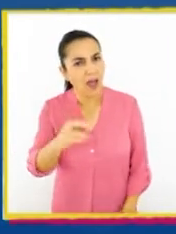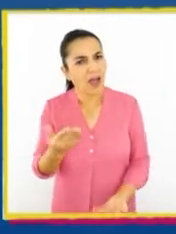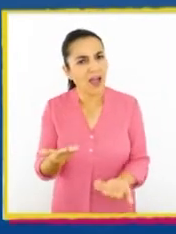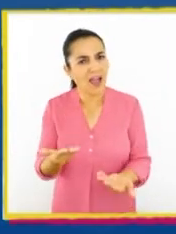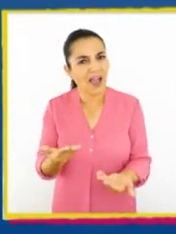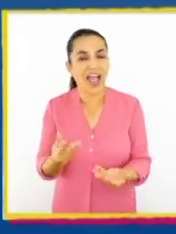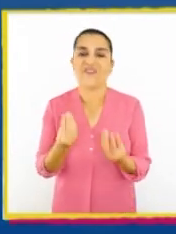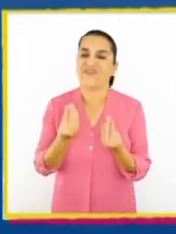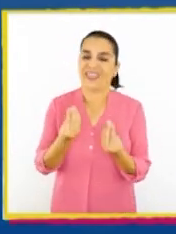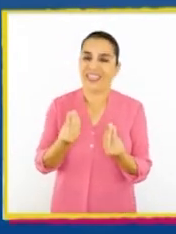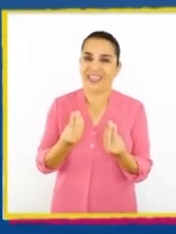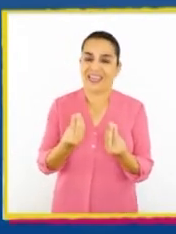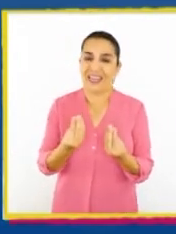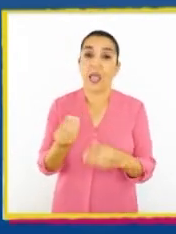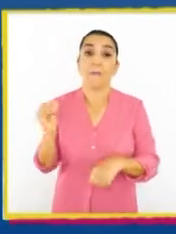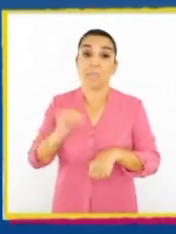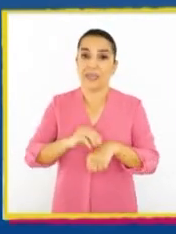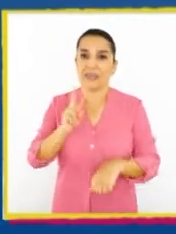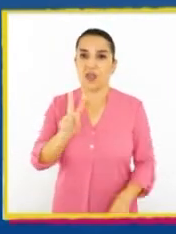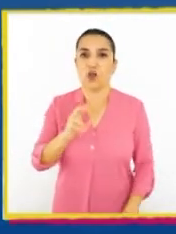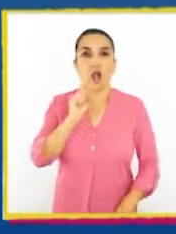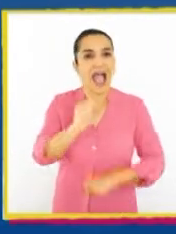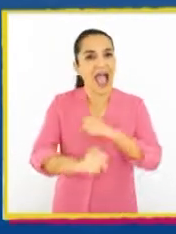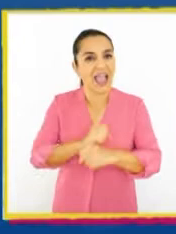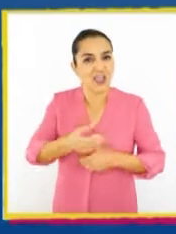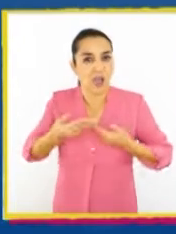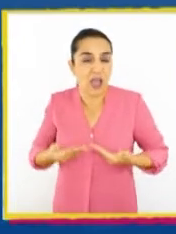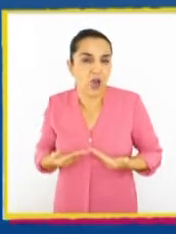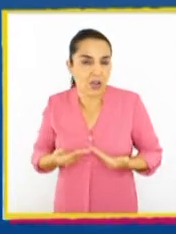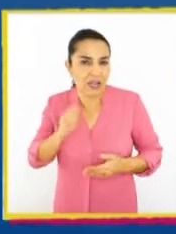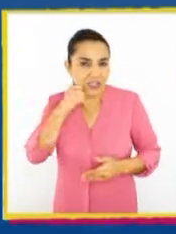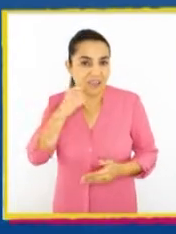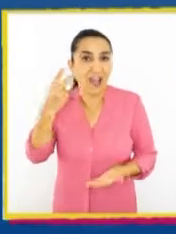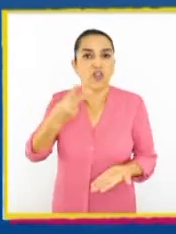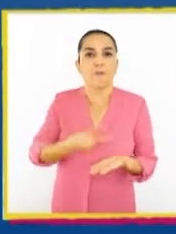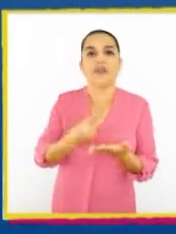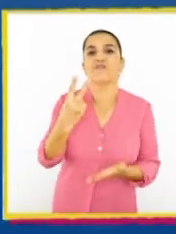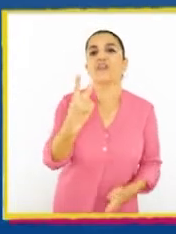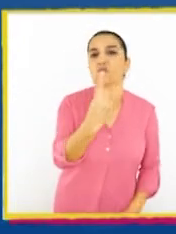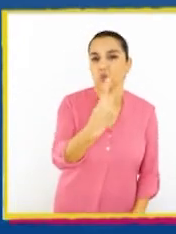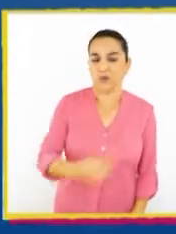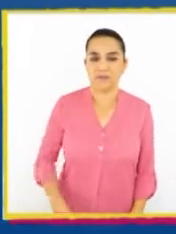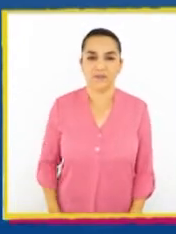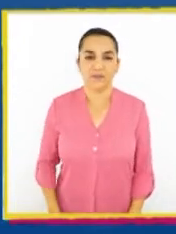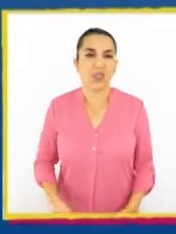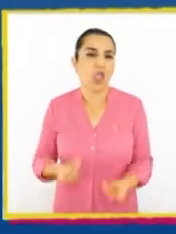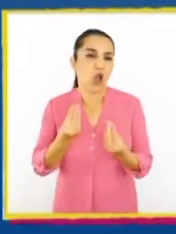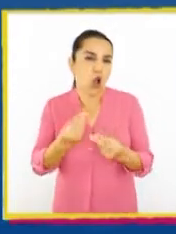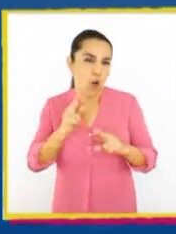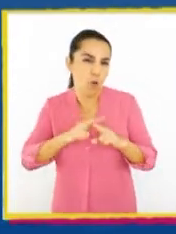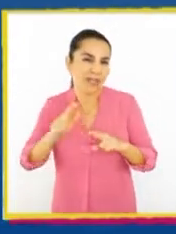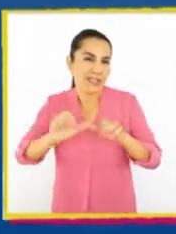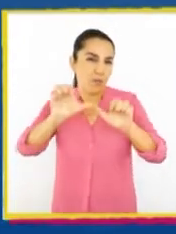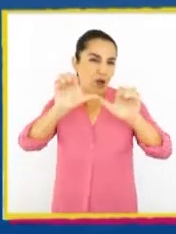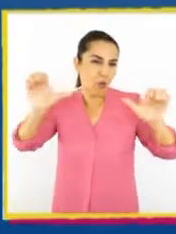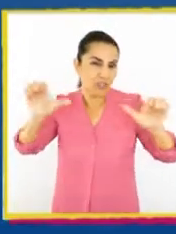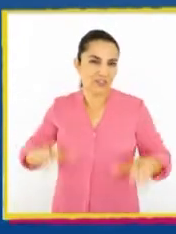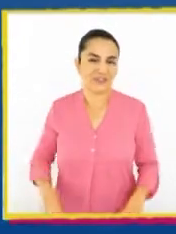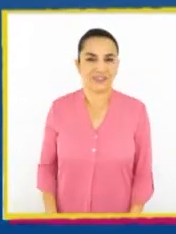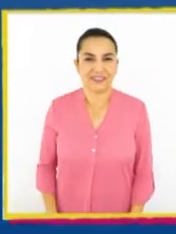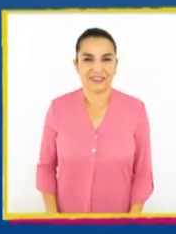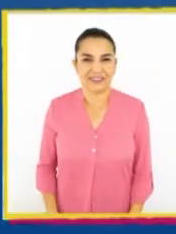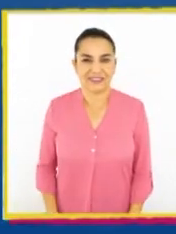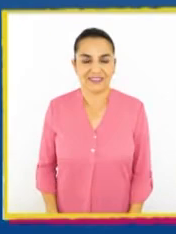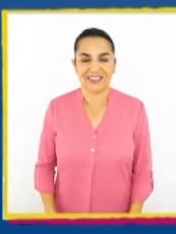suyos? ¡Ay, qué bien! Pista 2, el año en que estamos actualmente, es decir, 2021. ¿Cómo formaríamos la